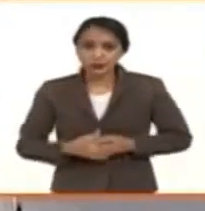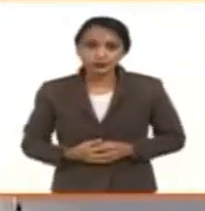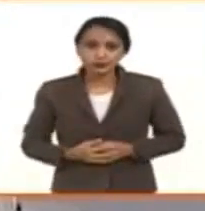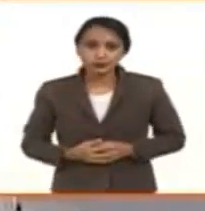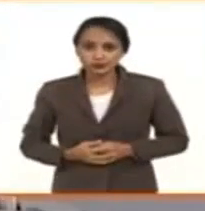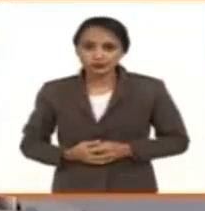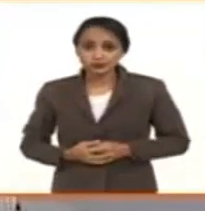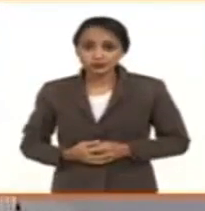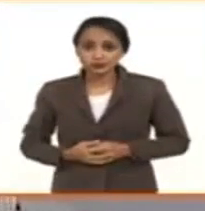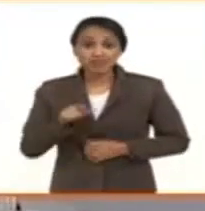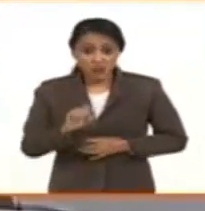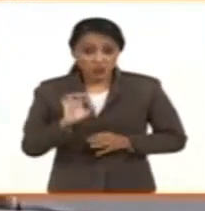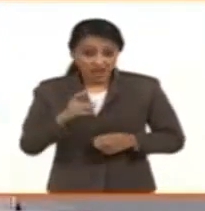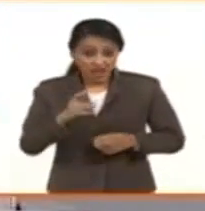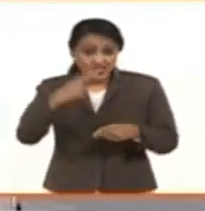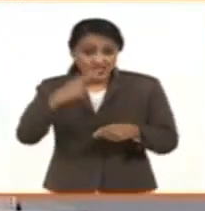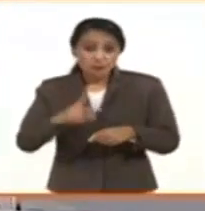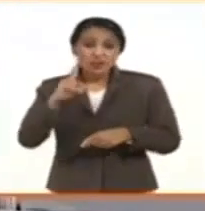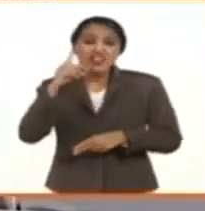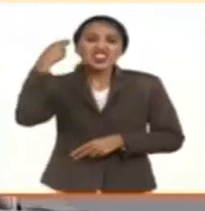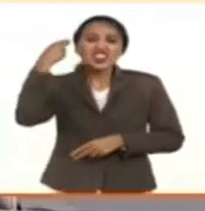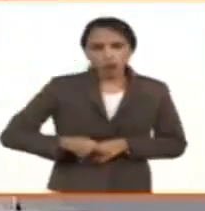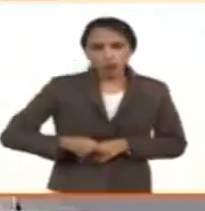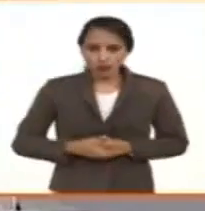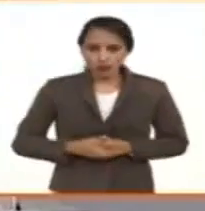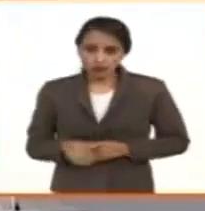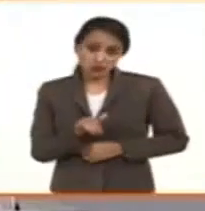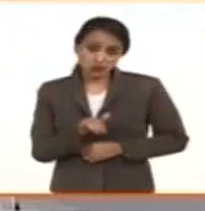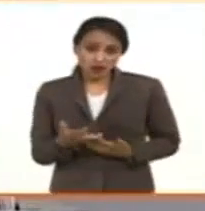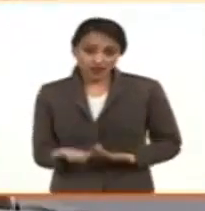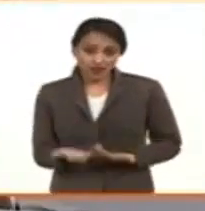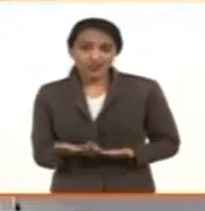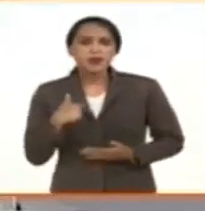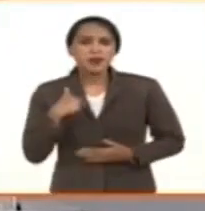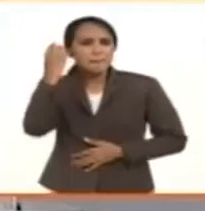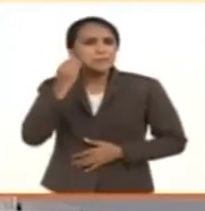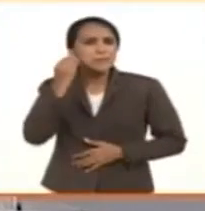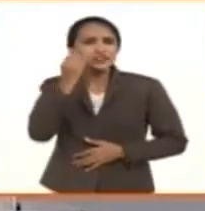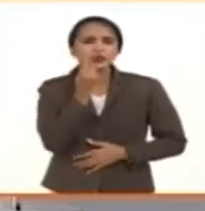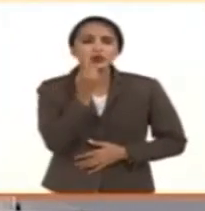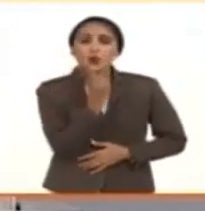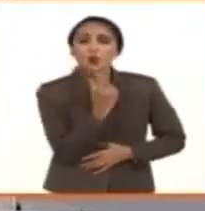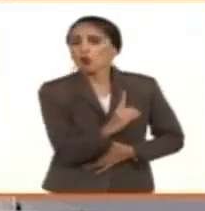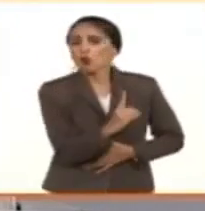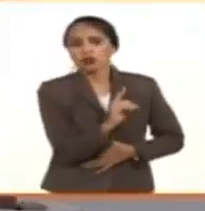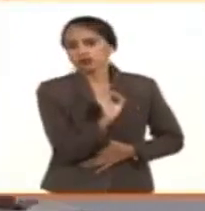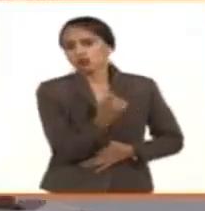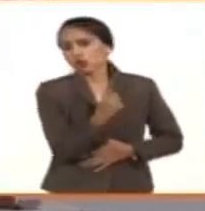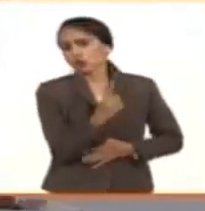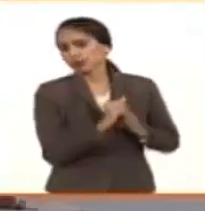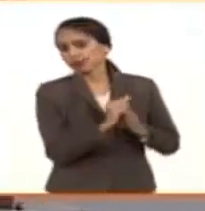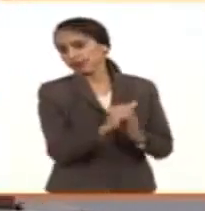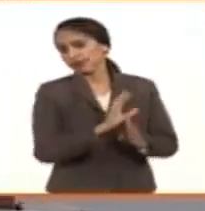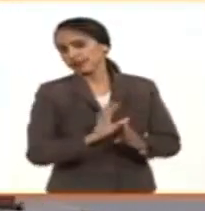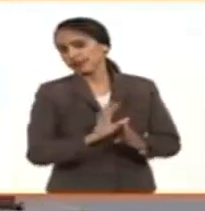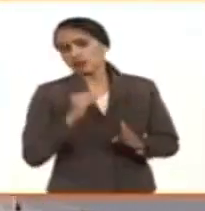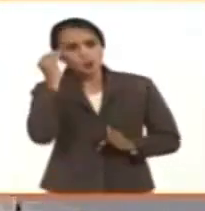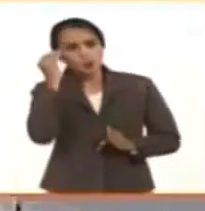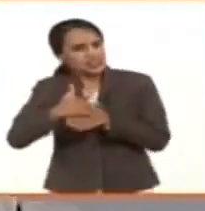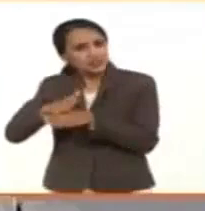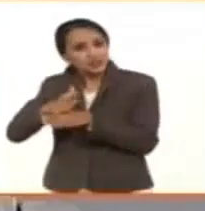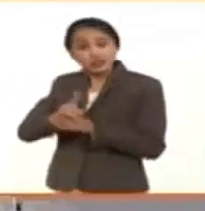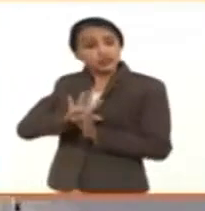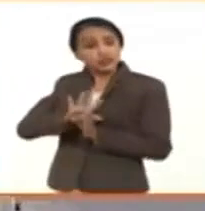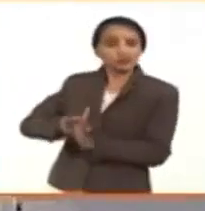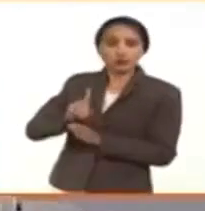es una dictadura es la dictadura de el pensamiento único de los valores únicos que además fueron traicionados por ellos